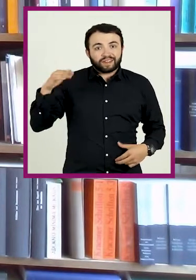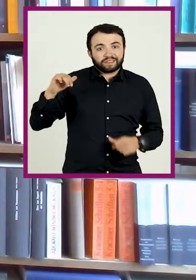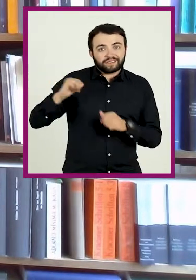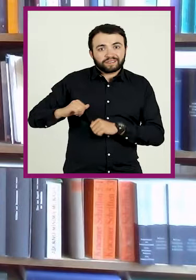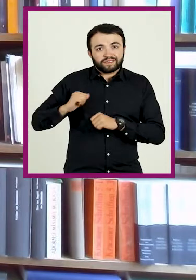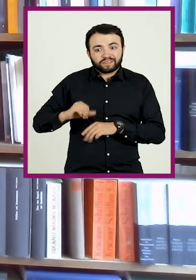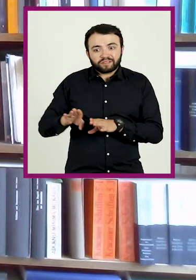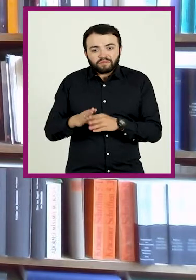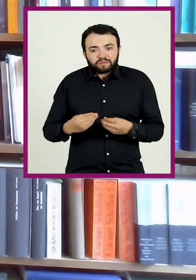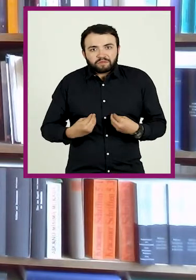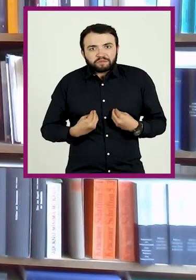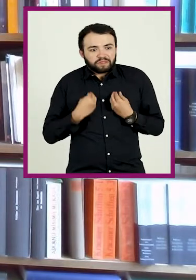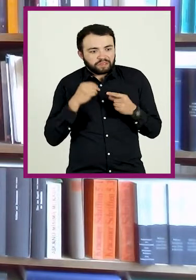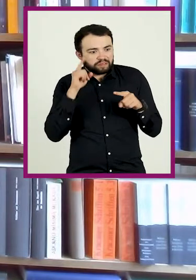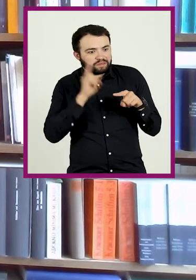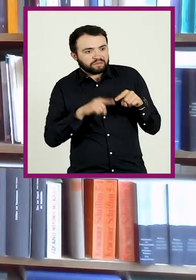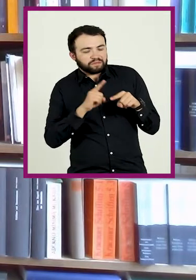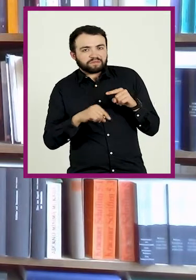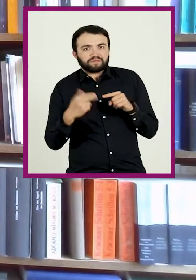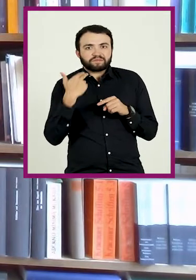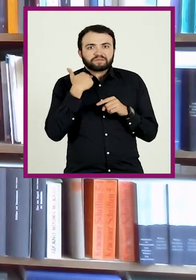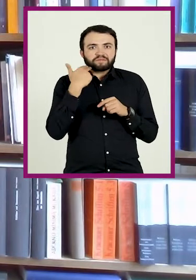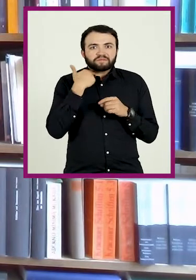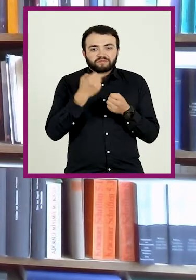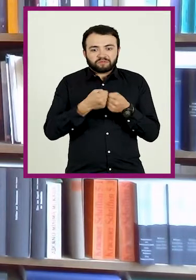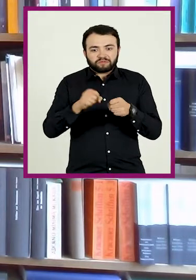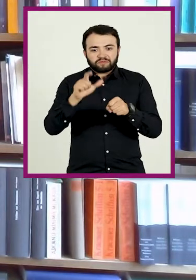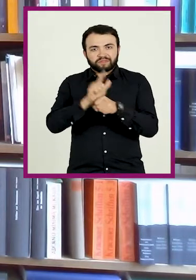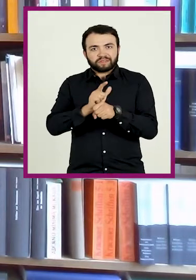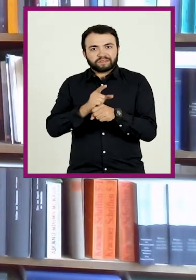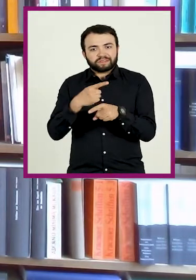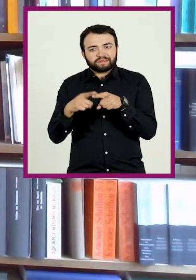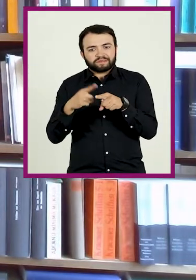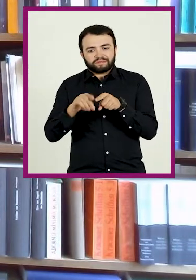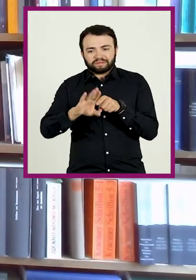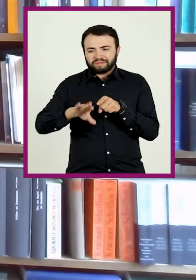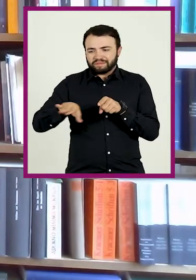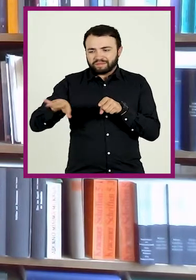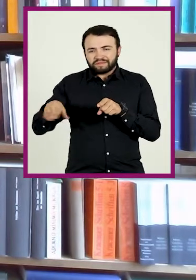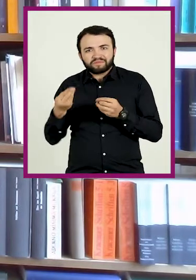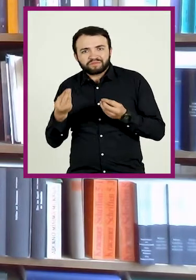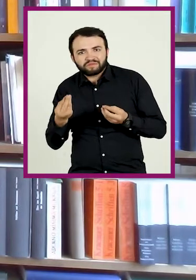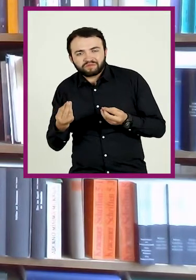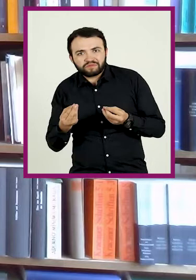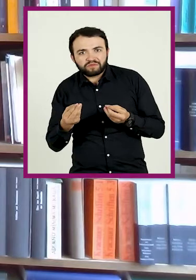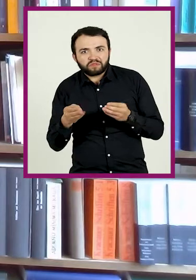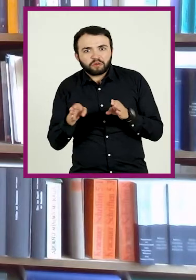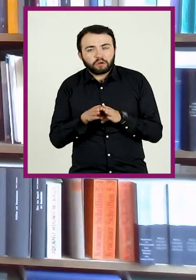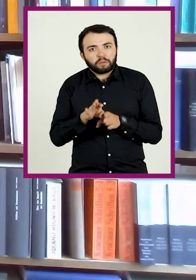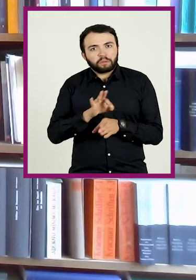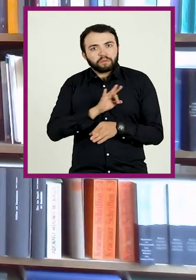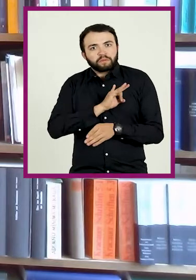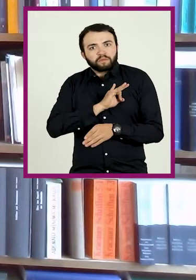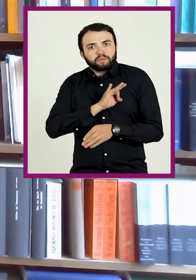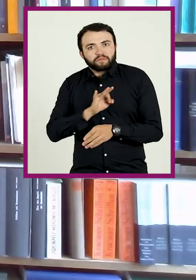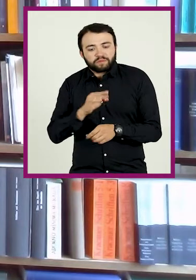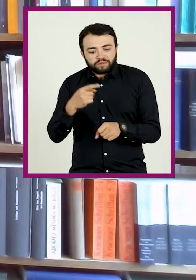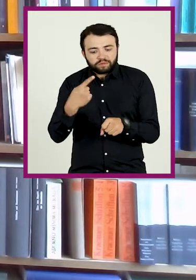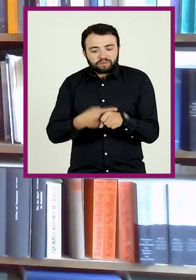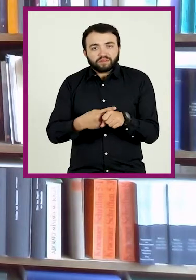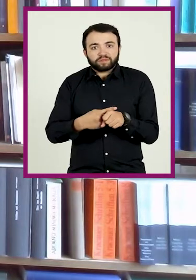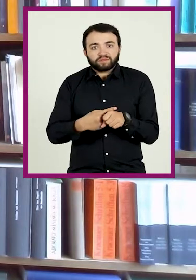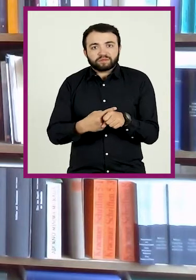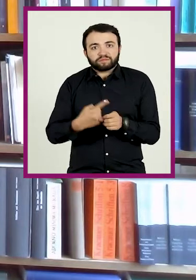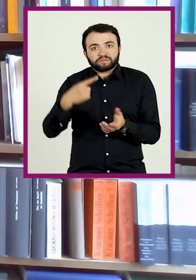funcionamiento y en la vida tanto de los individuos como de las sociedades. Así entendida, una enfermedad puede